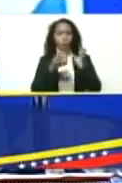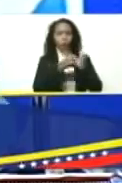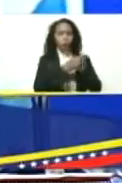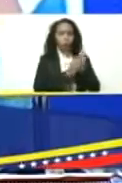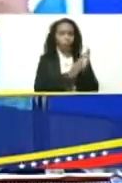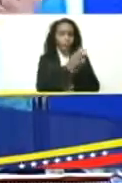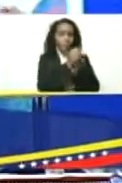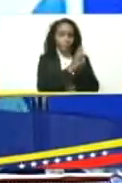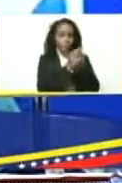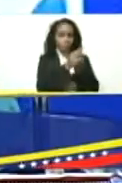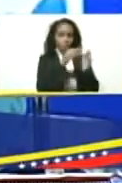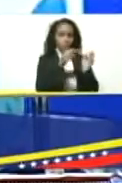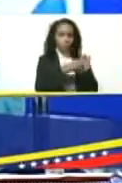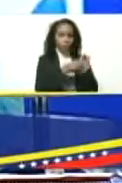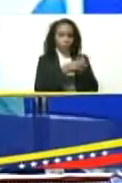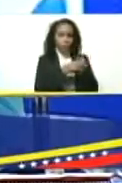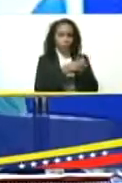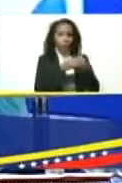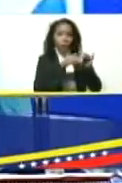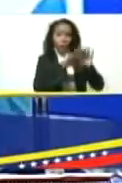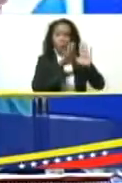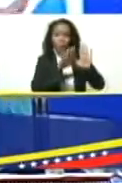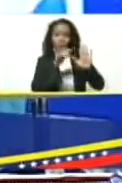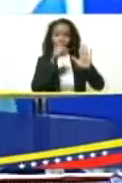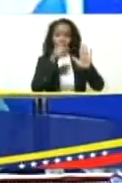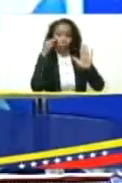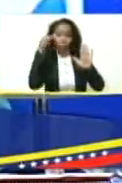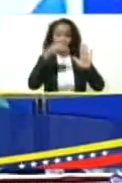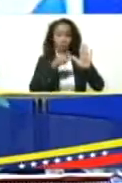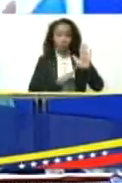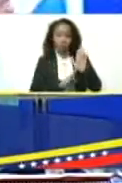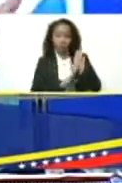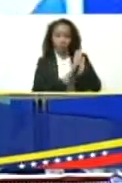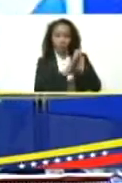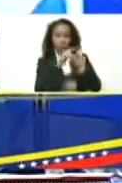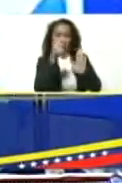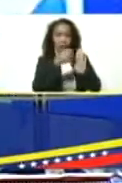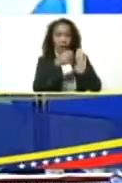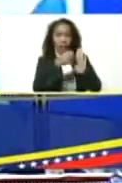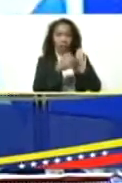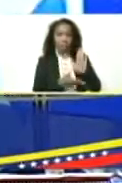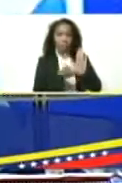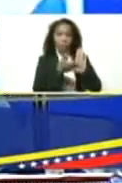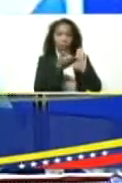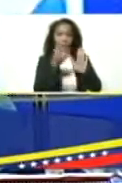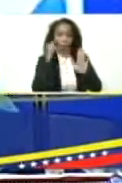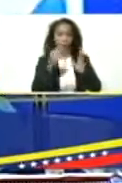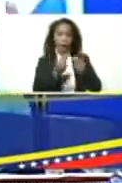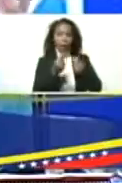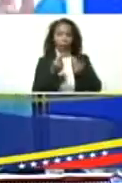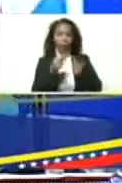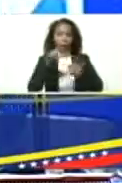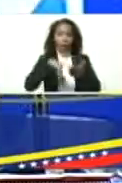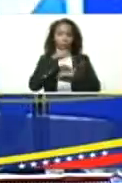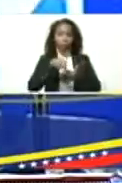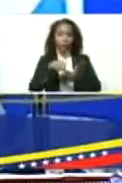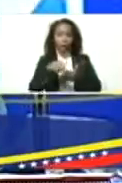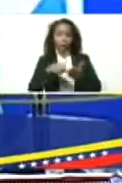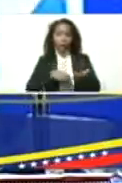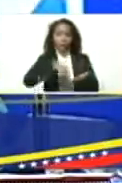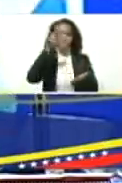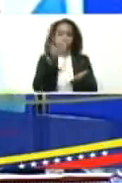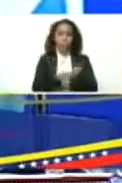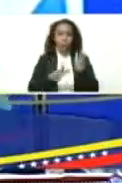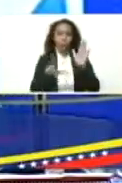emprendedores. Apenas usted vio el surgimiento de este motor importante para la economía nacional, bueno, se aprobó una ley